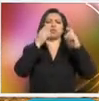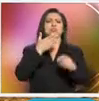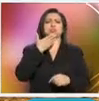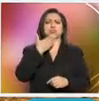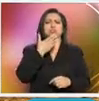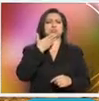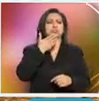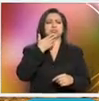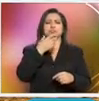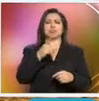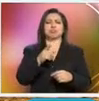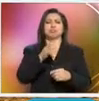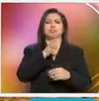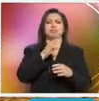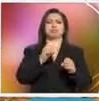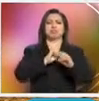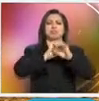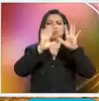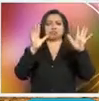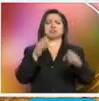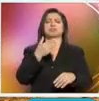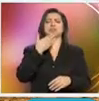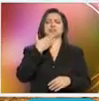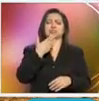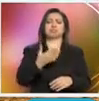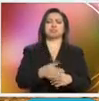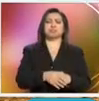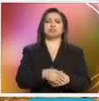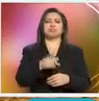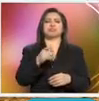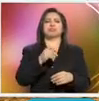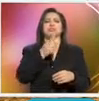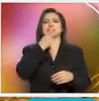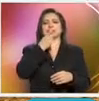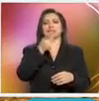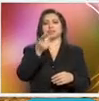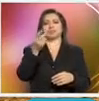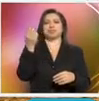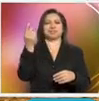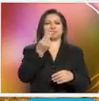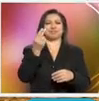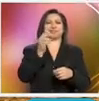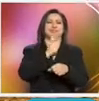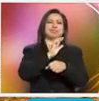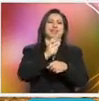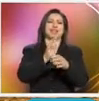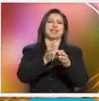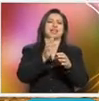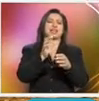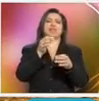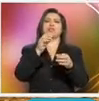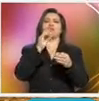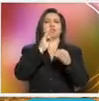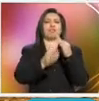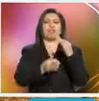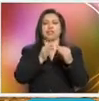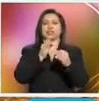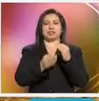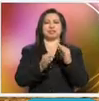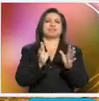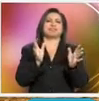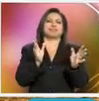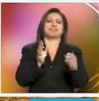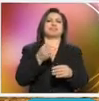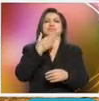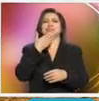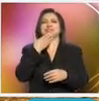interesante. Y yo creo que a pesar del final, que eso sí ya tendremos que discutirlo, ¿no? Como en todas estas películas, creo que